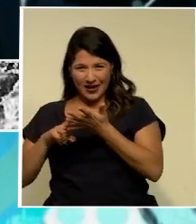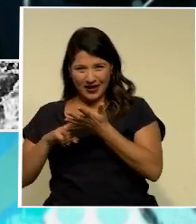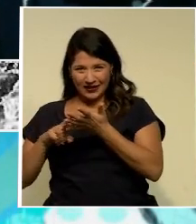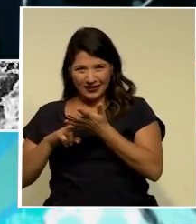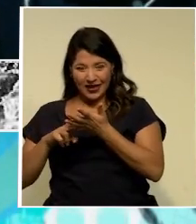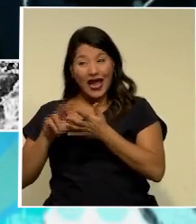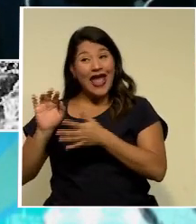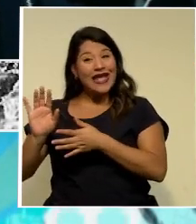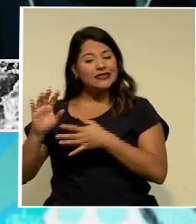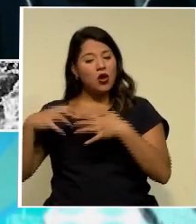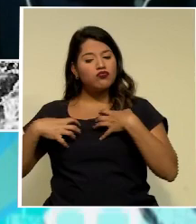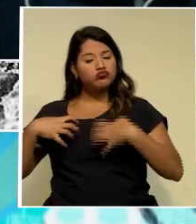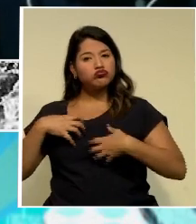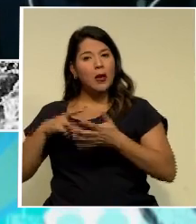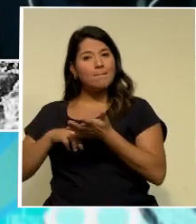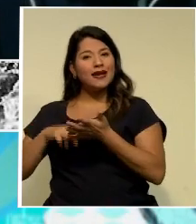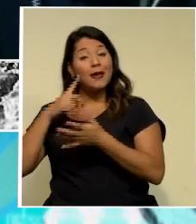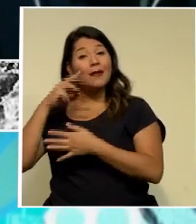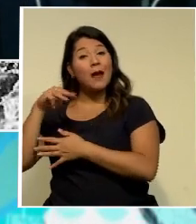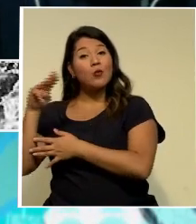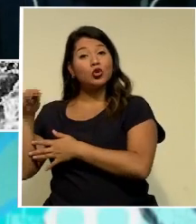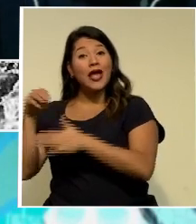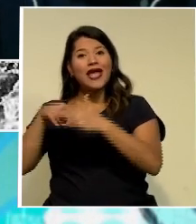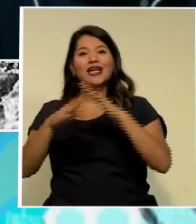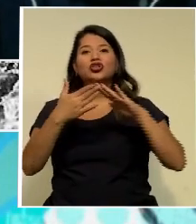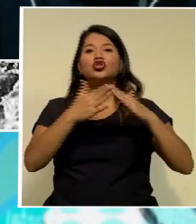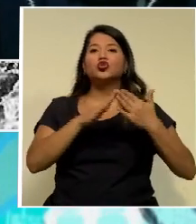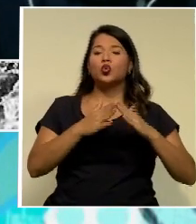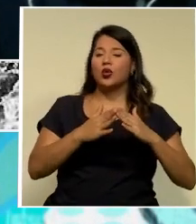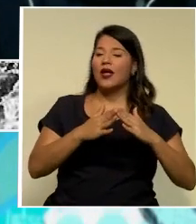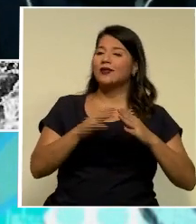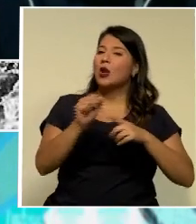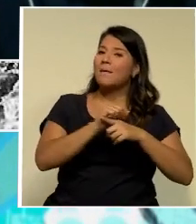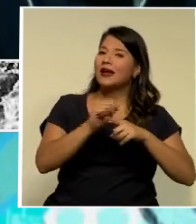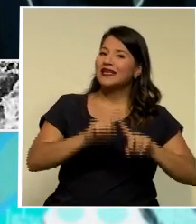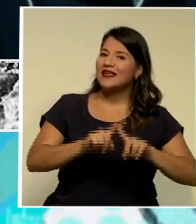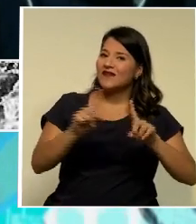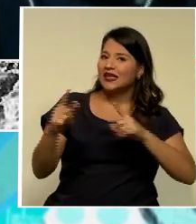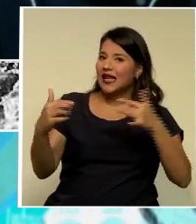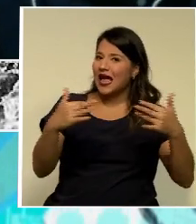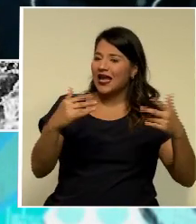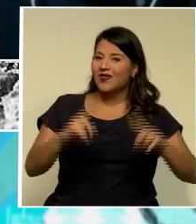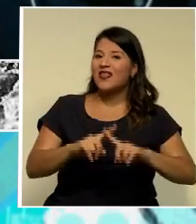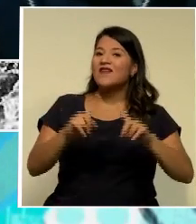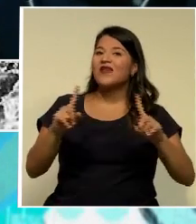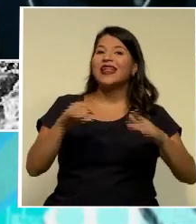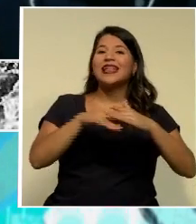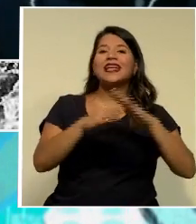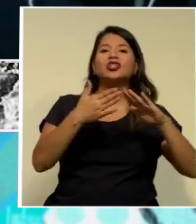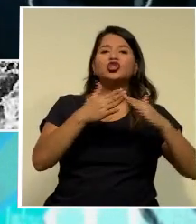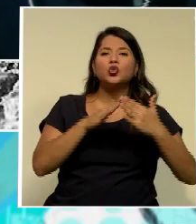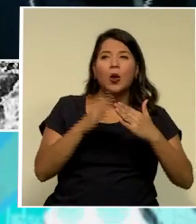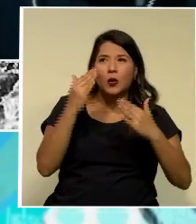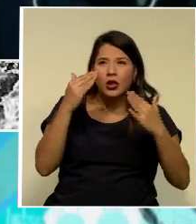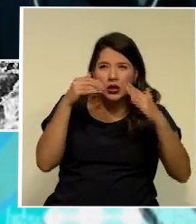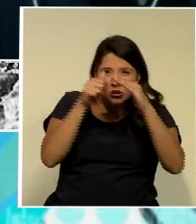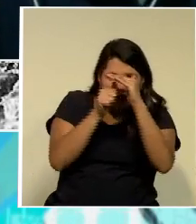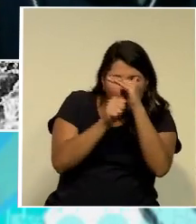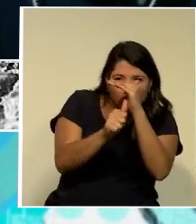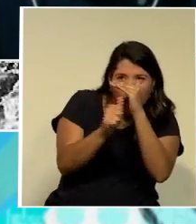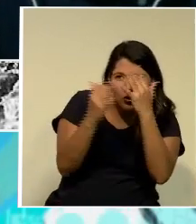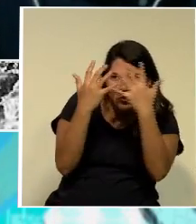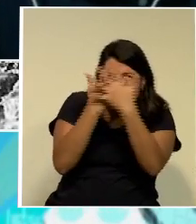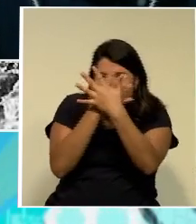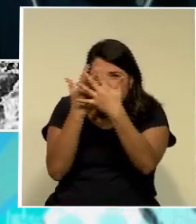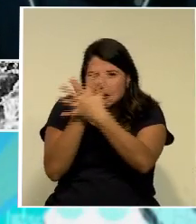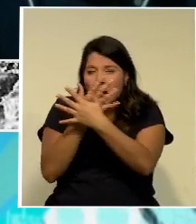andan vestidos de negro, que tienen un adiestramiento diferente, el combate es diferente porque es de esconderse, de entre las sombras, y